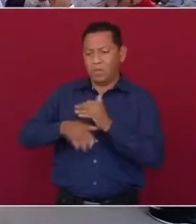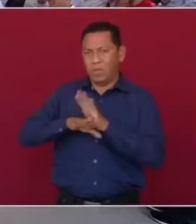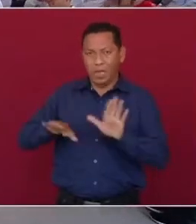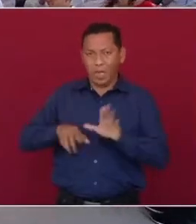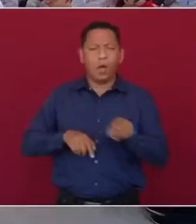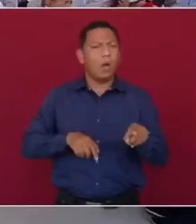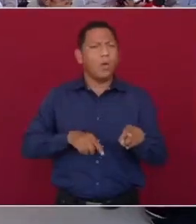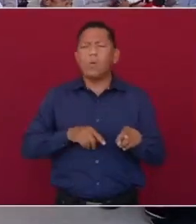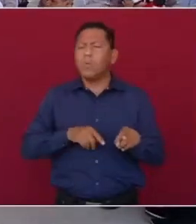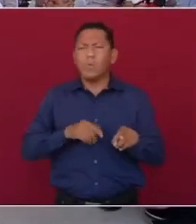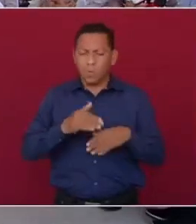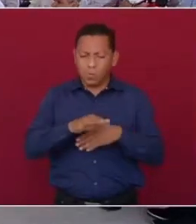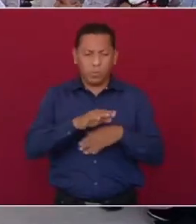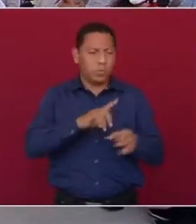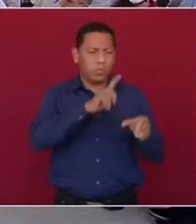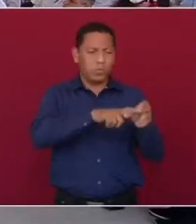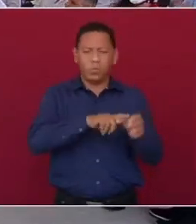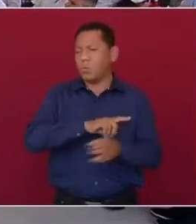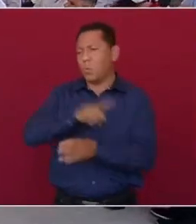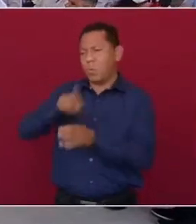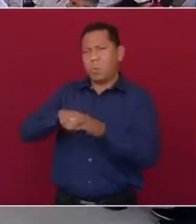en Dos Bocas.